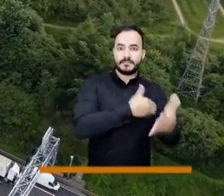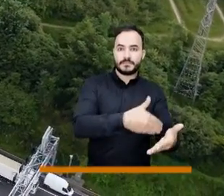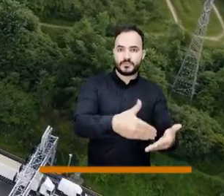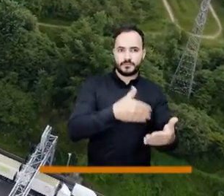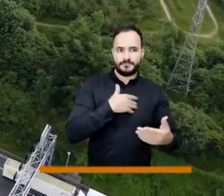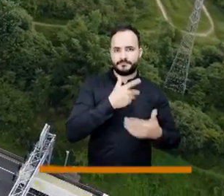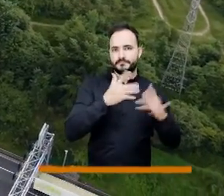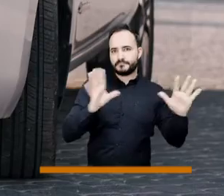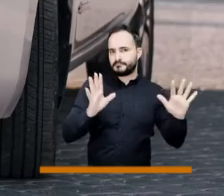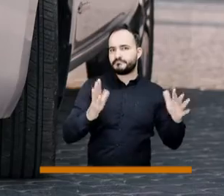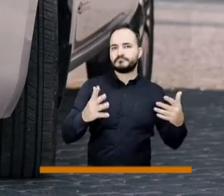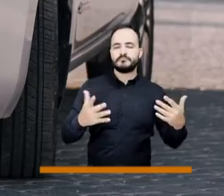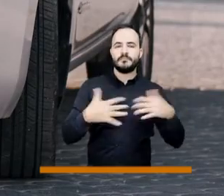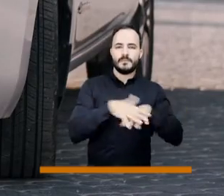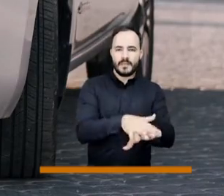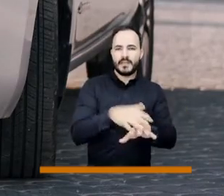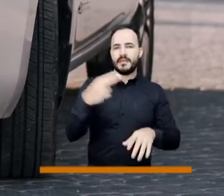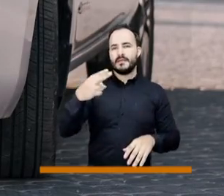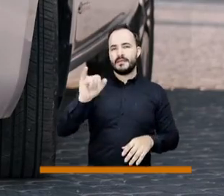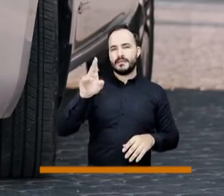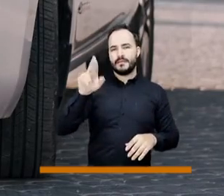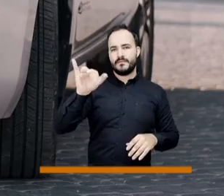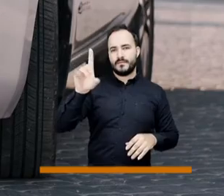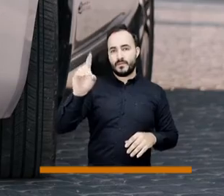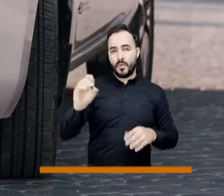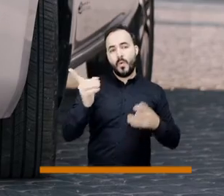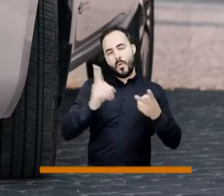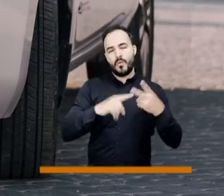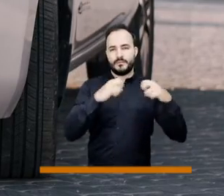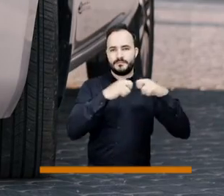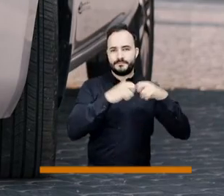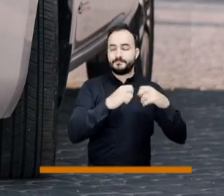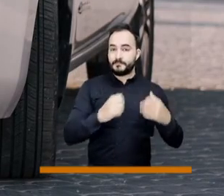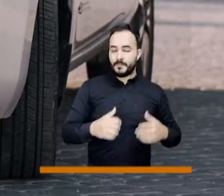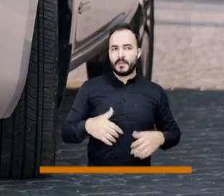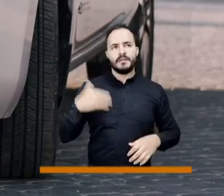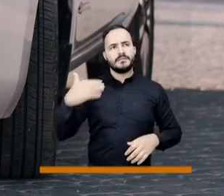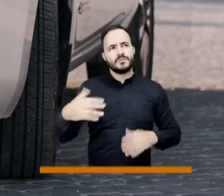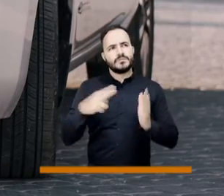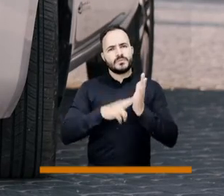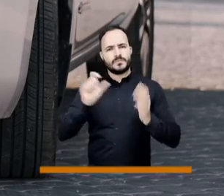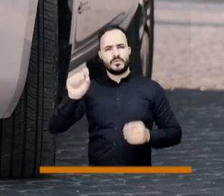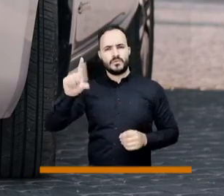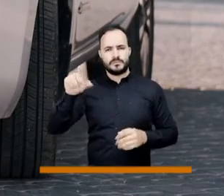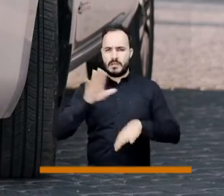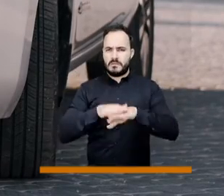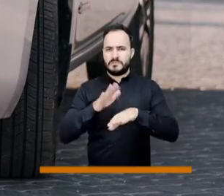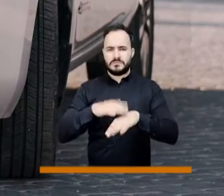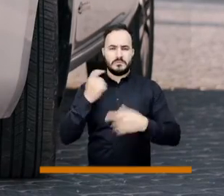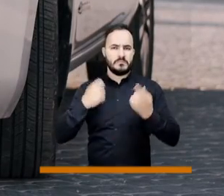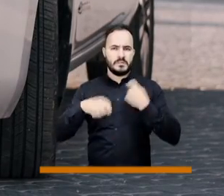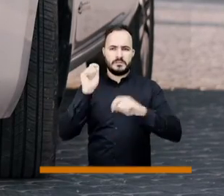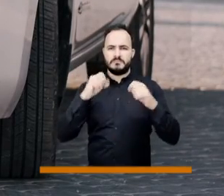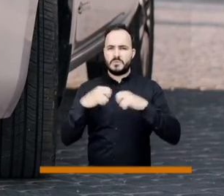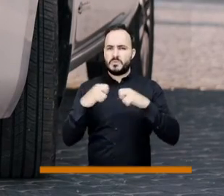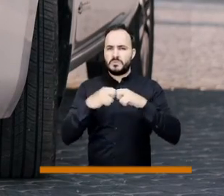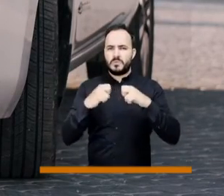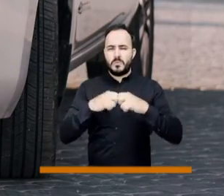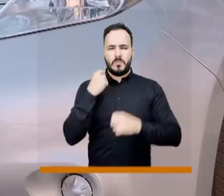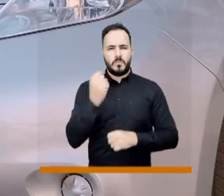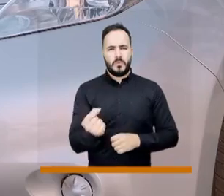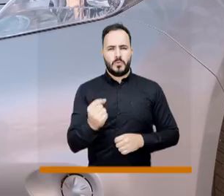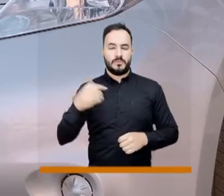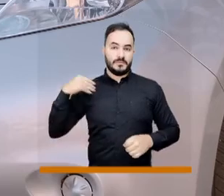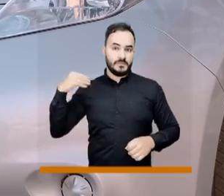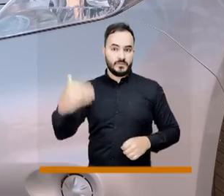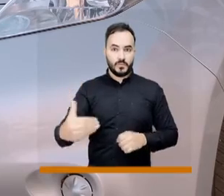son vehículos eléctricos o híbridos. Pero en el año 2011 se vendían muy pocos vehículos eléctricos.